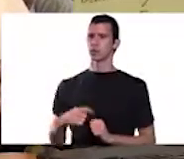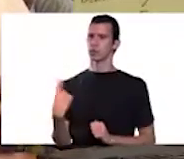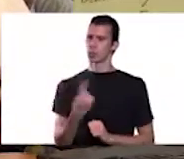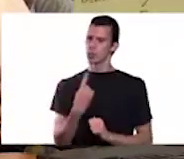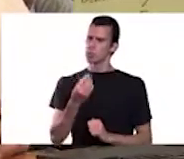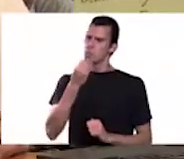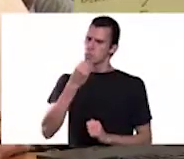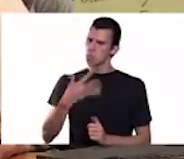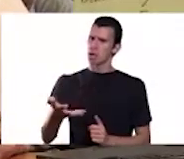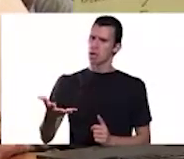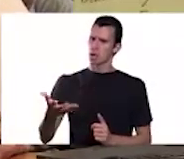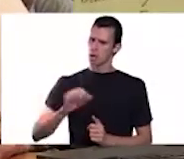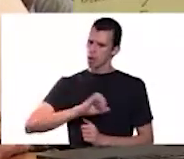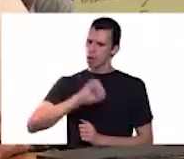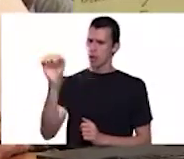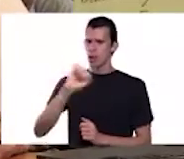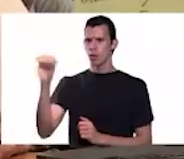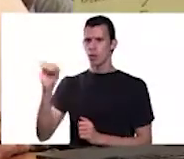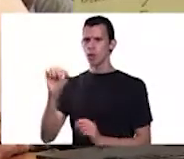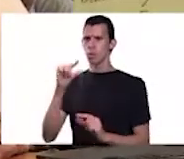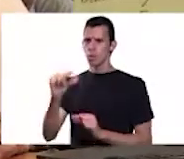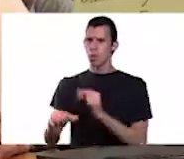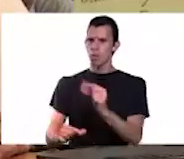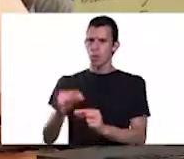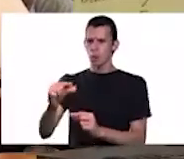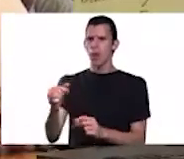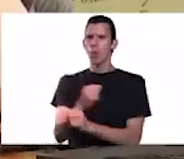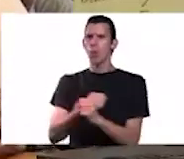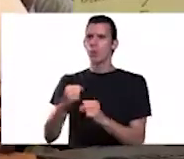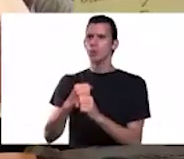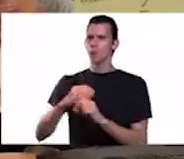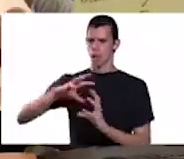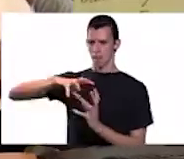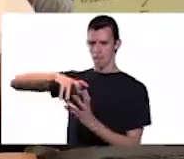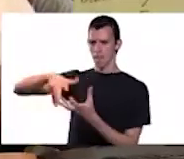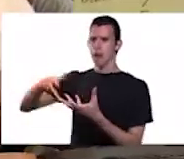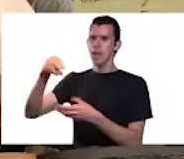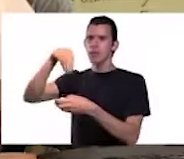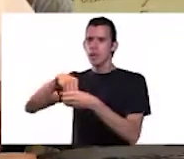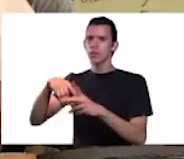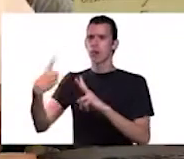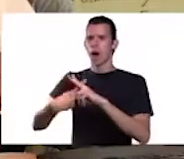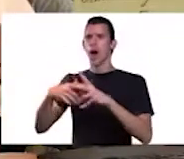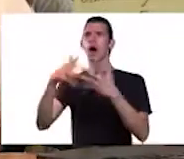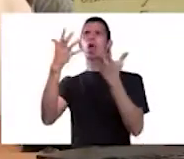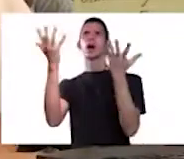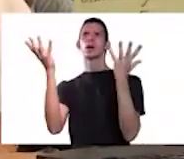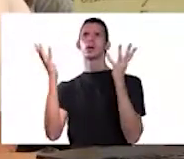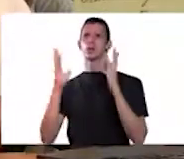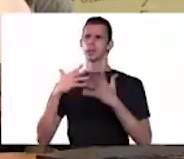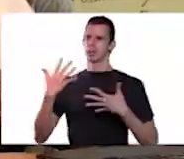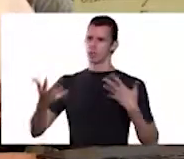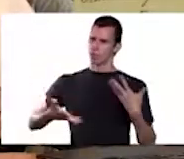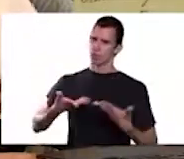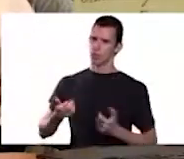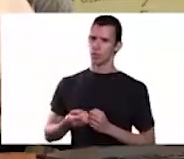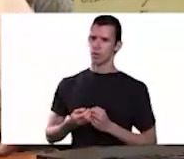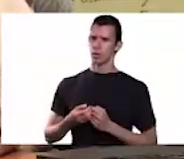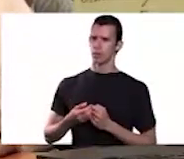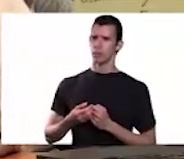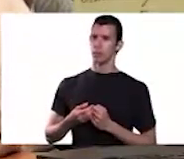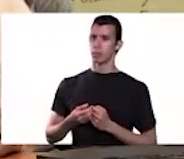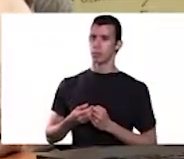tenemos acceso a esa solicitud. Nosotros podemos tener acceso a usar los recursos racionalmente. En nuestras